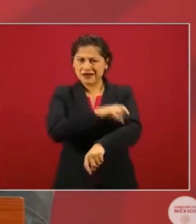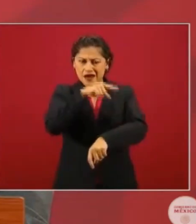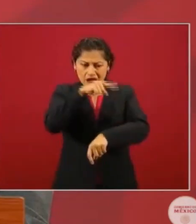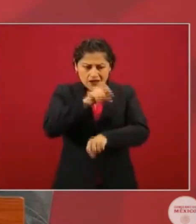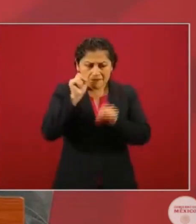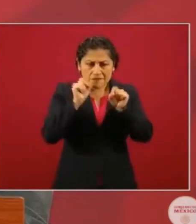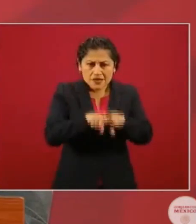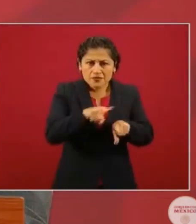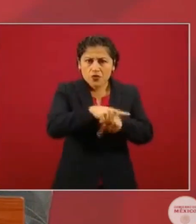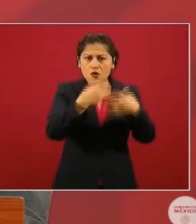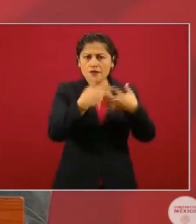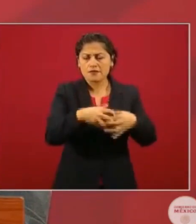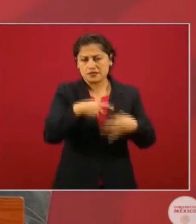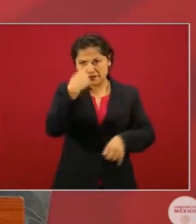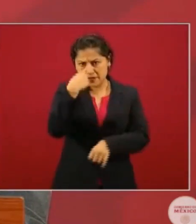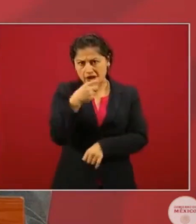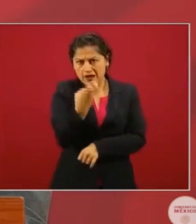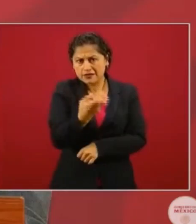hidroeléctricas?